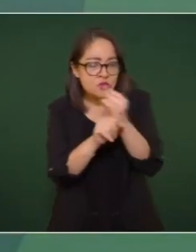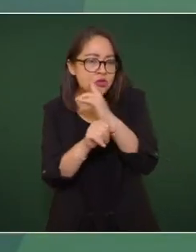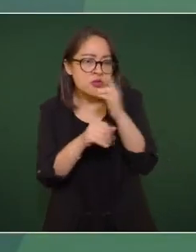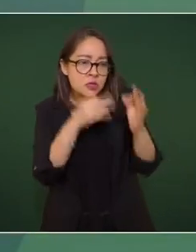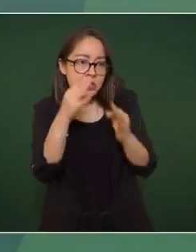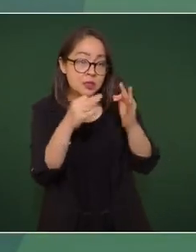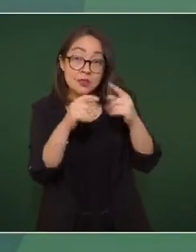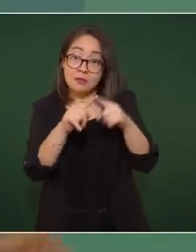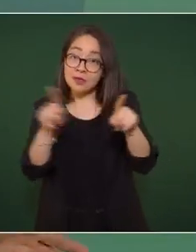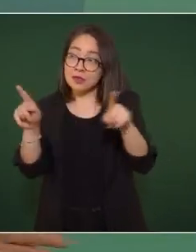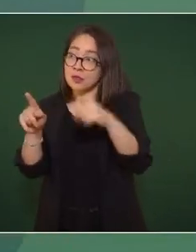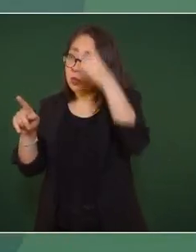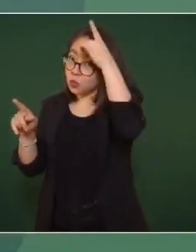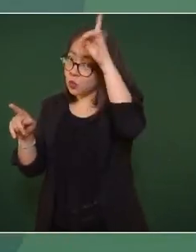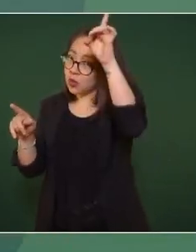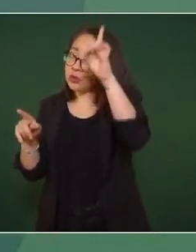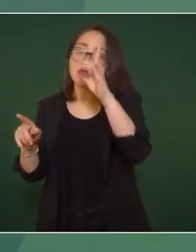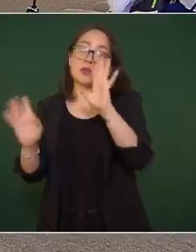Segundo,